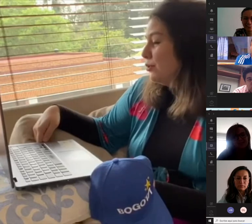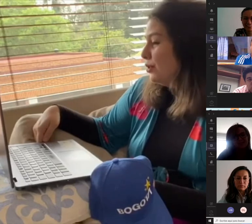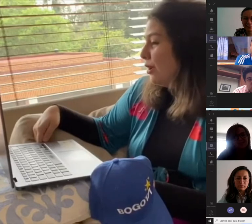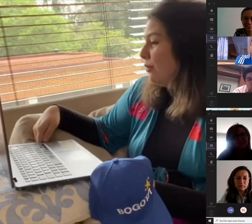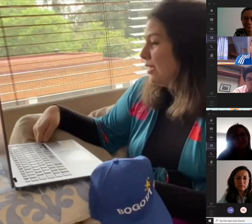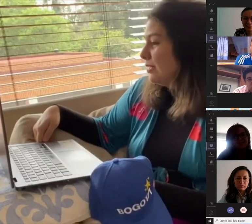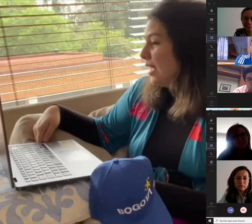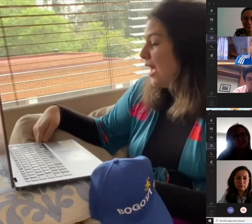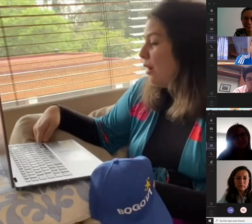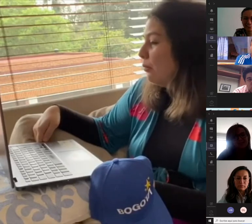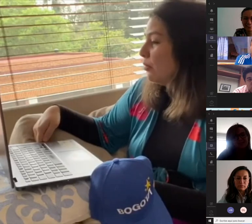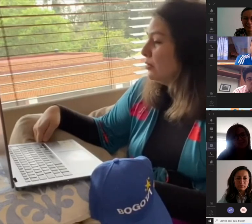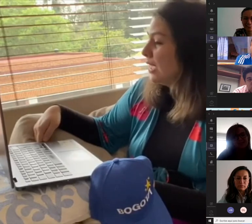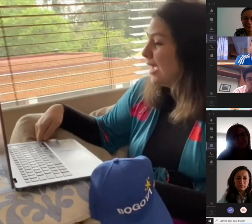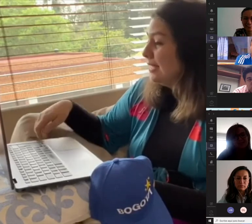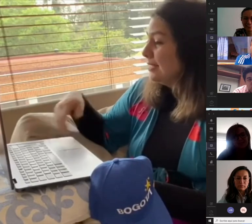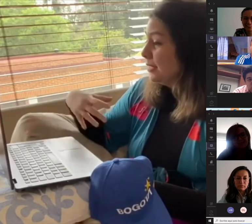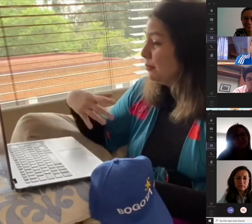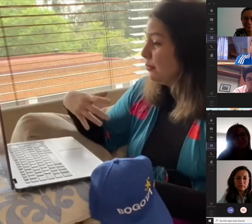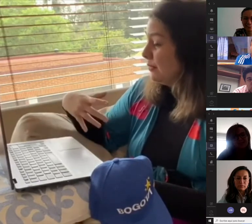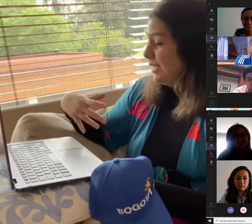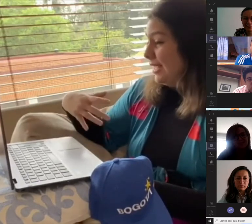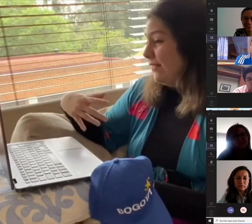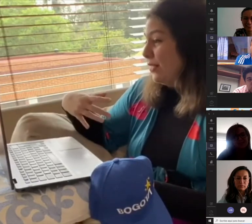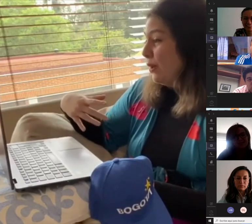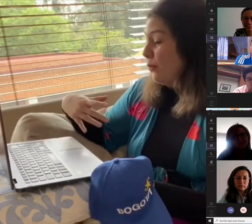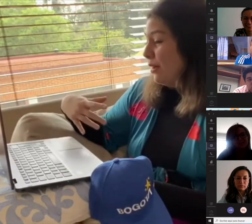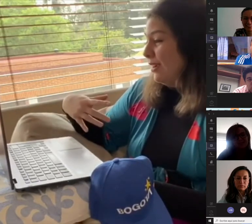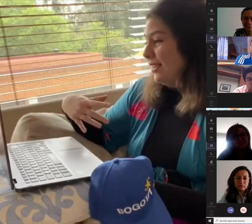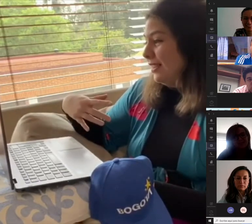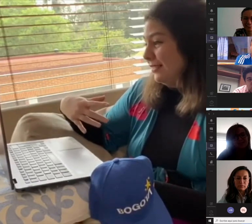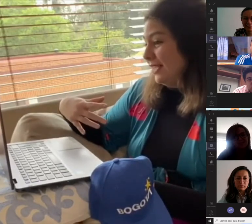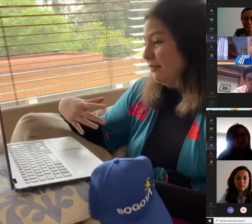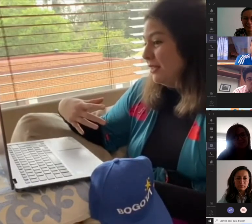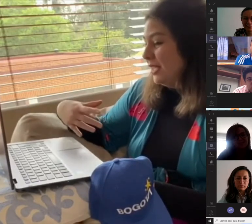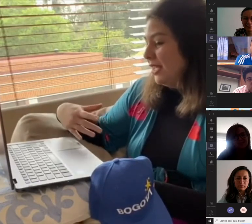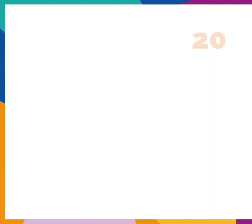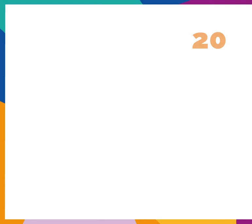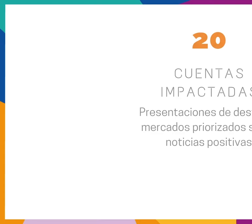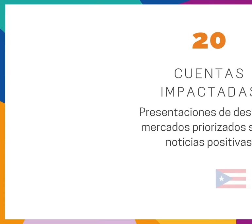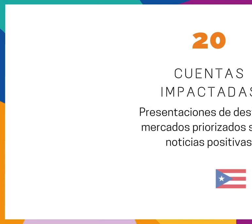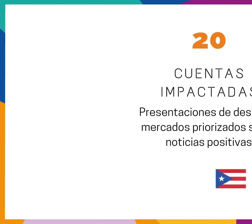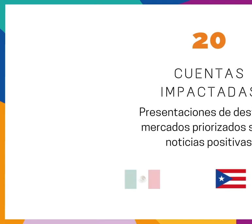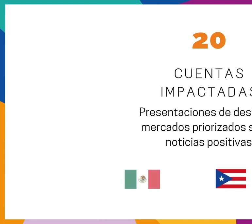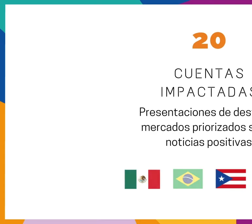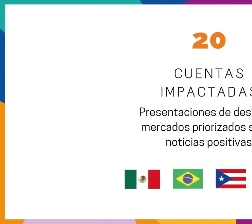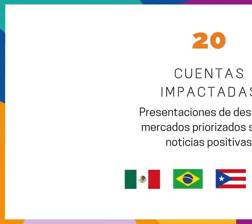What we want to show is how Bogota is still moving even though we are in lockdown.